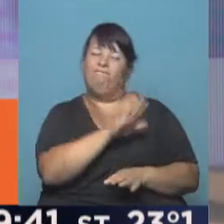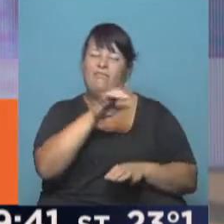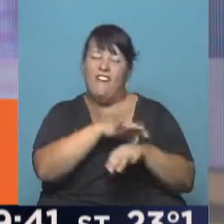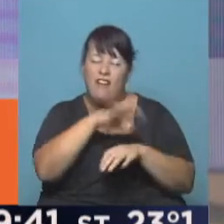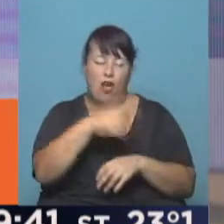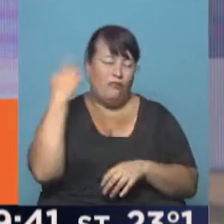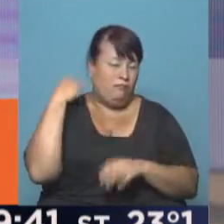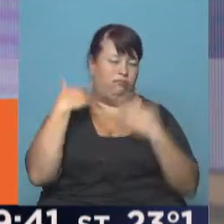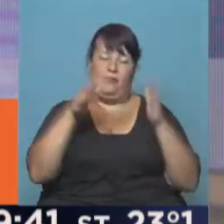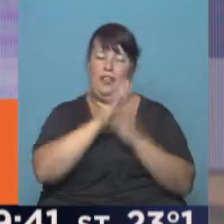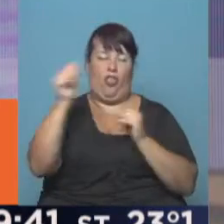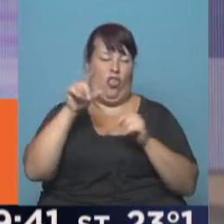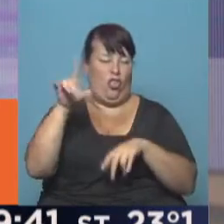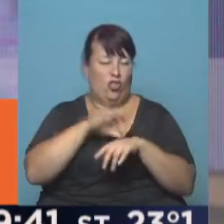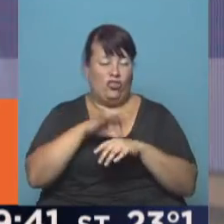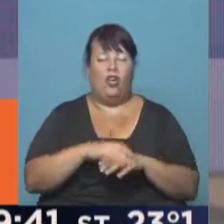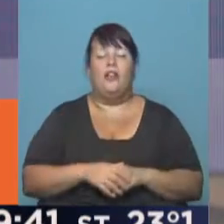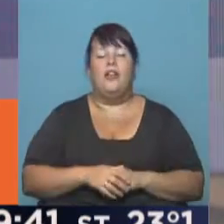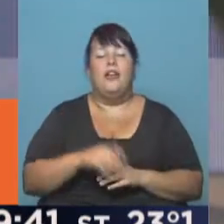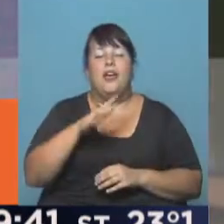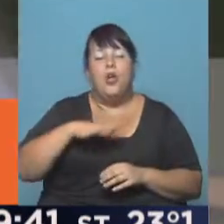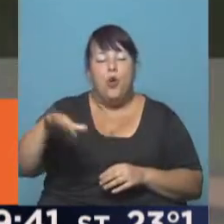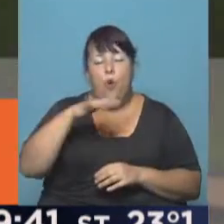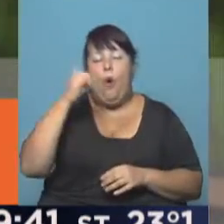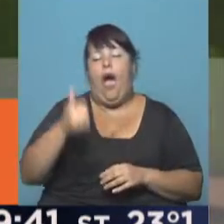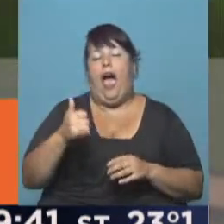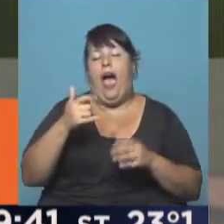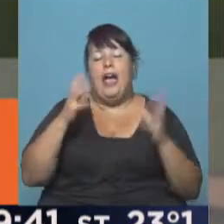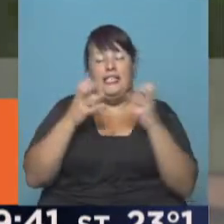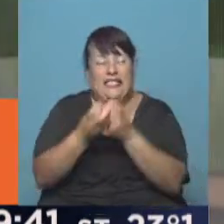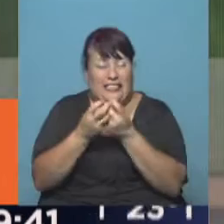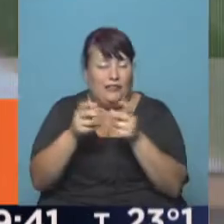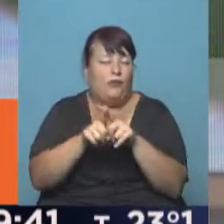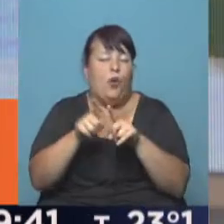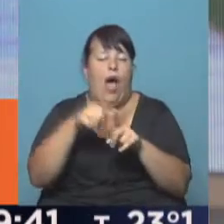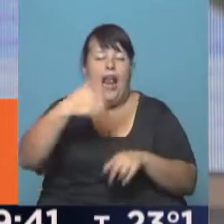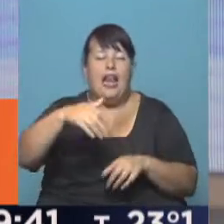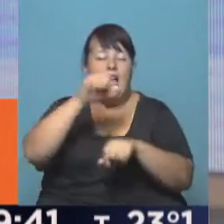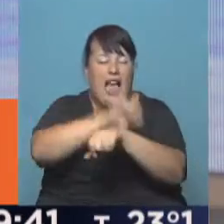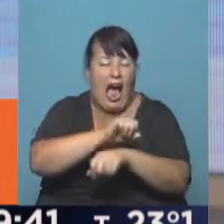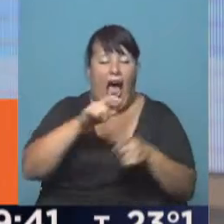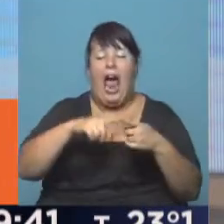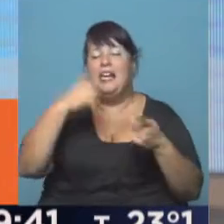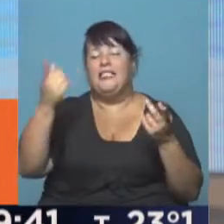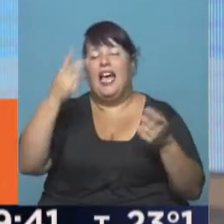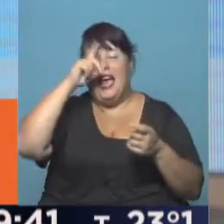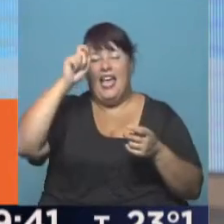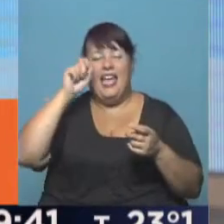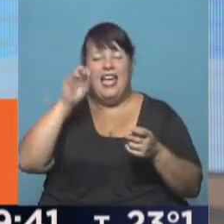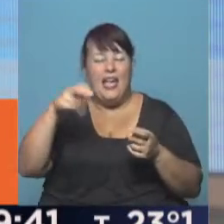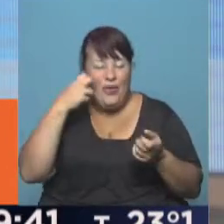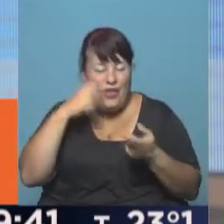tuvieron tuberculosis. Hay una alta incidencia en lugares donde hay hacinamiento, como son las cárceles, como son los